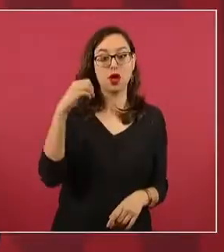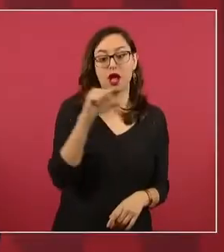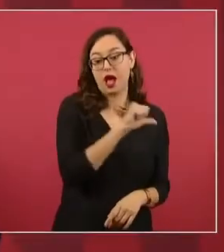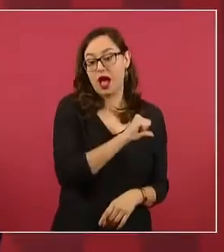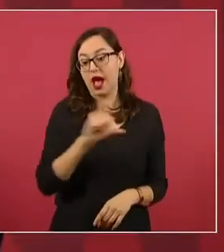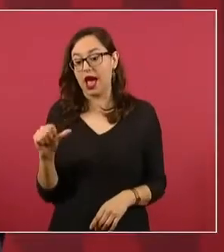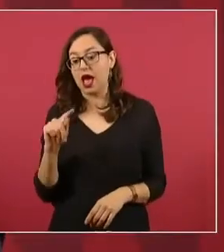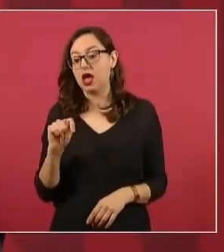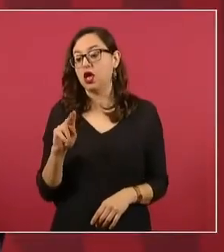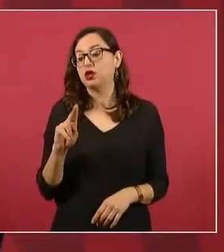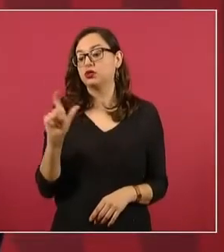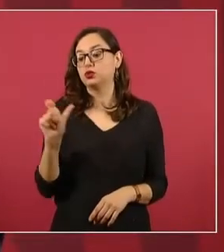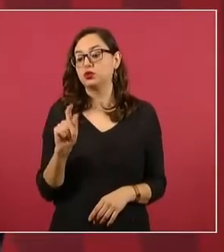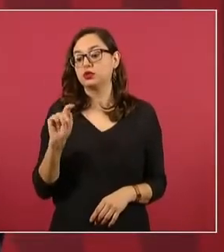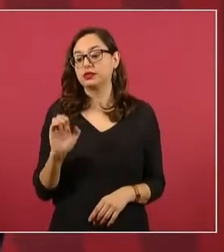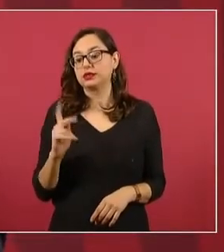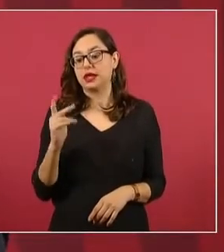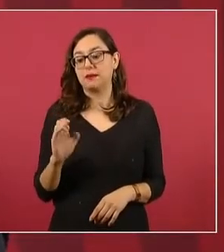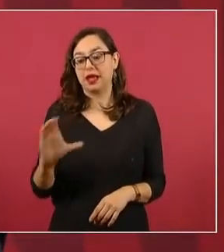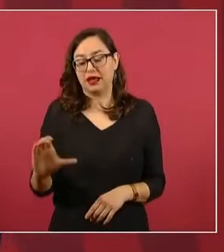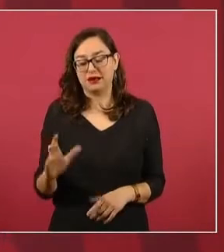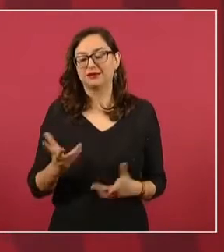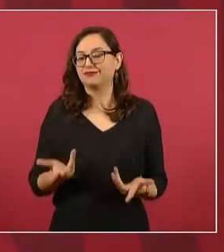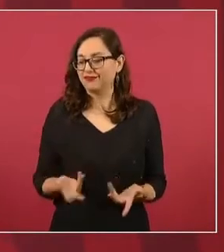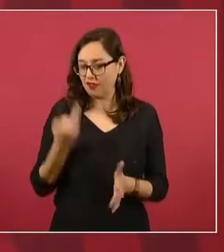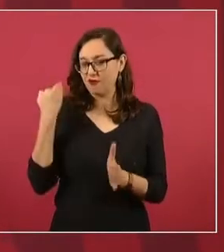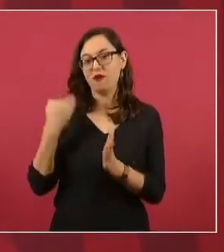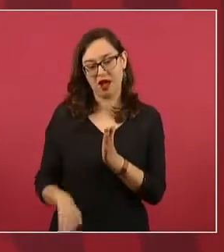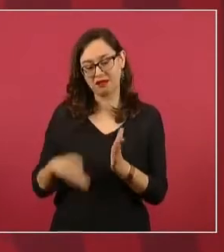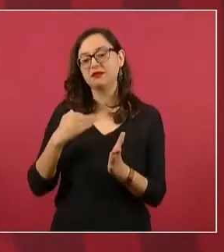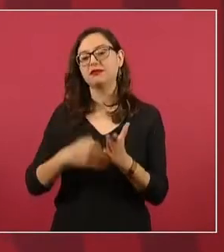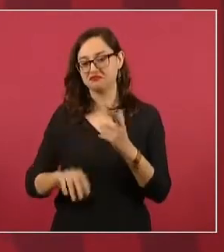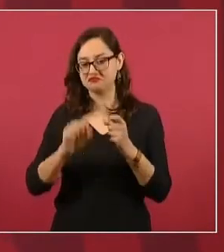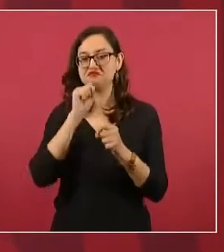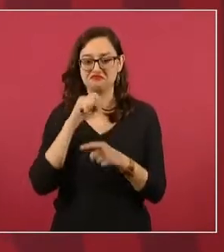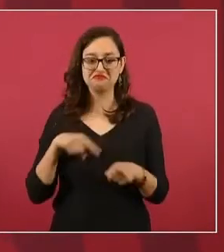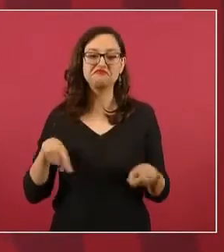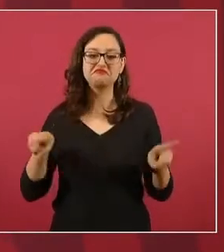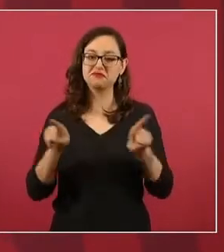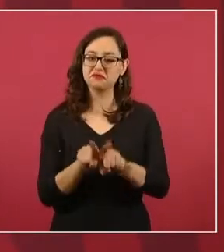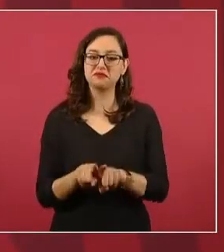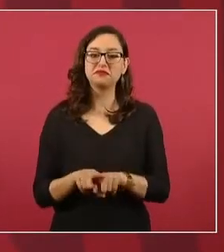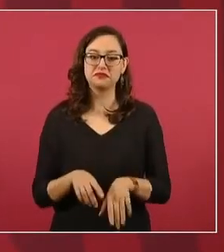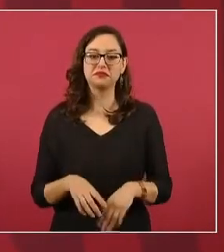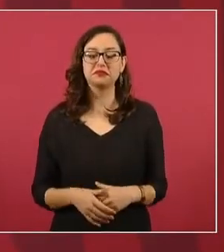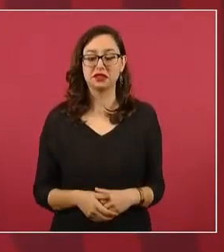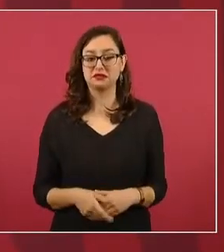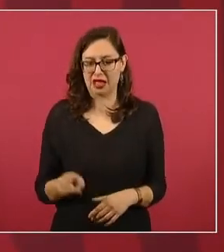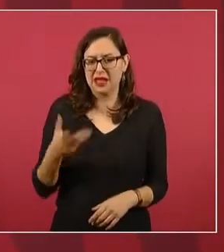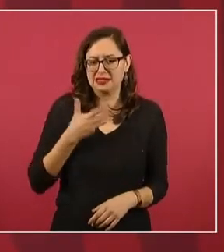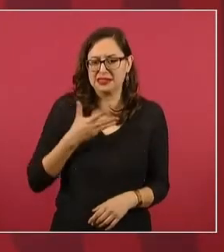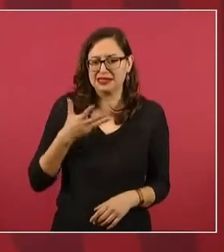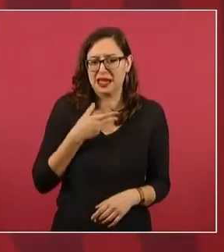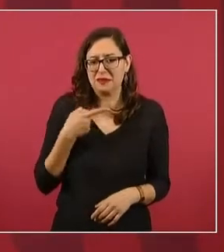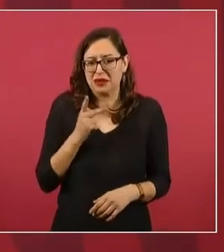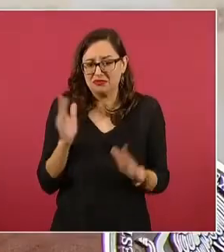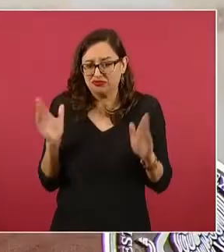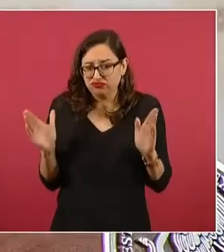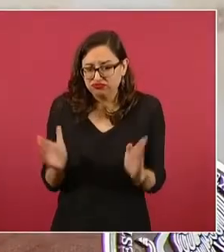porque existe, pero pues es una carretera